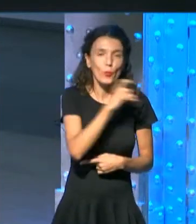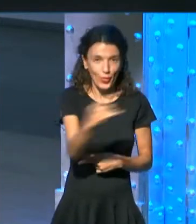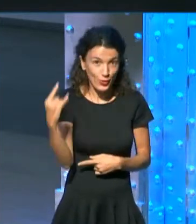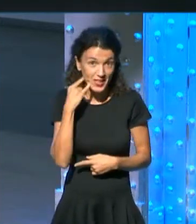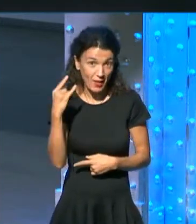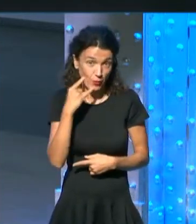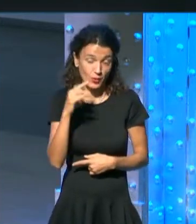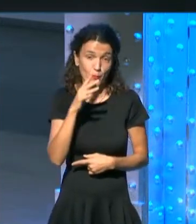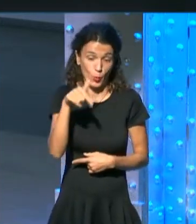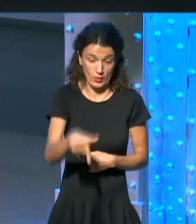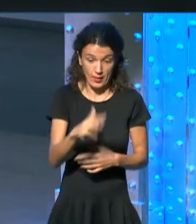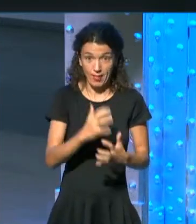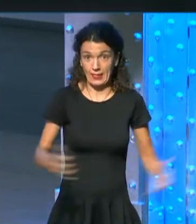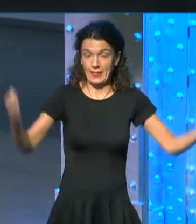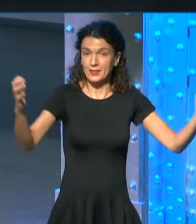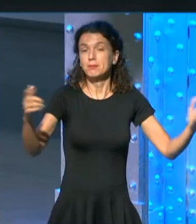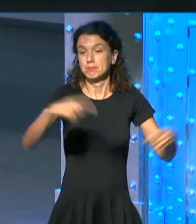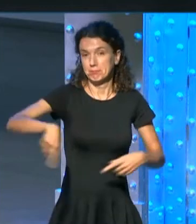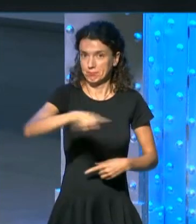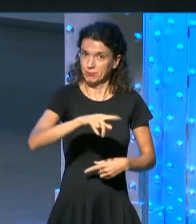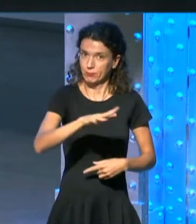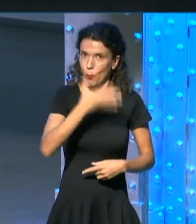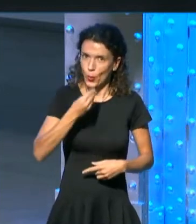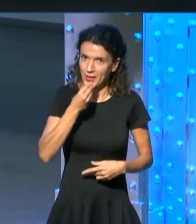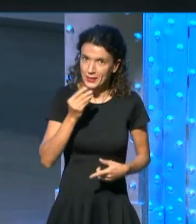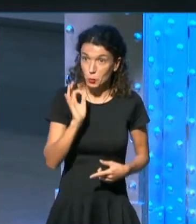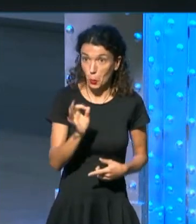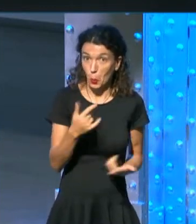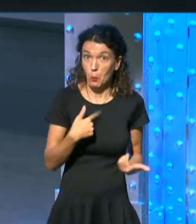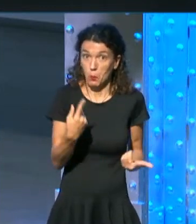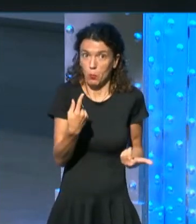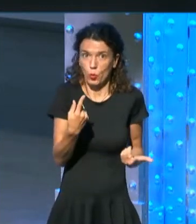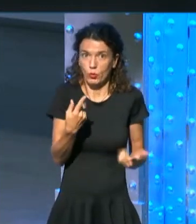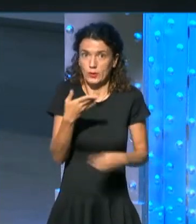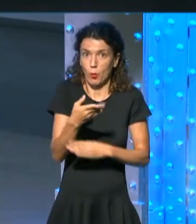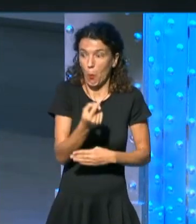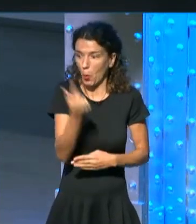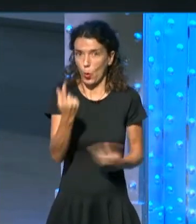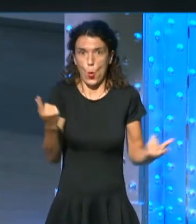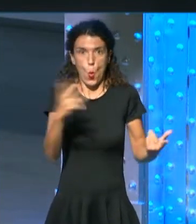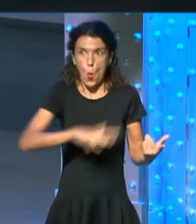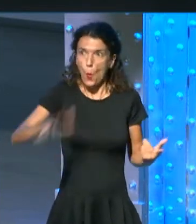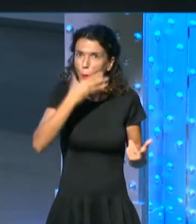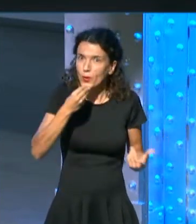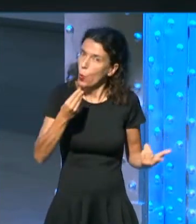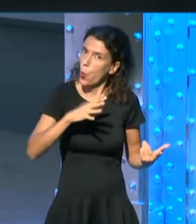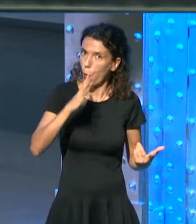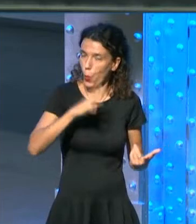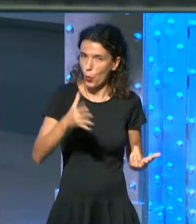por cedernos este sitio tan maravilloso, porque yo en pocos sitios he estado que tengan una pinta tan bonita, ¿no?